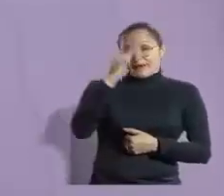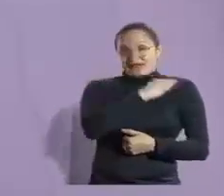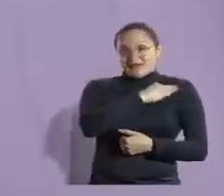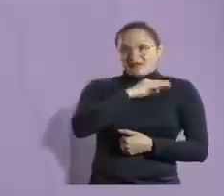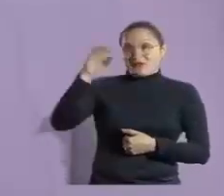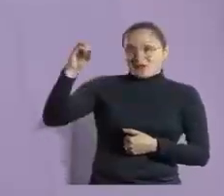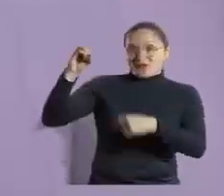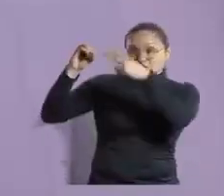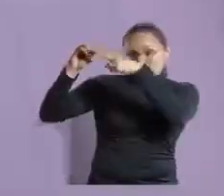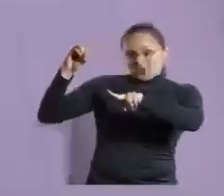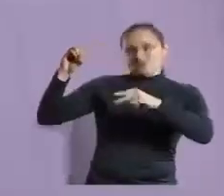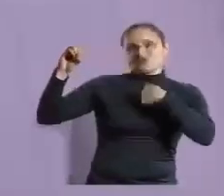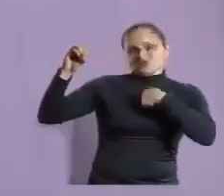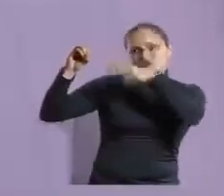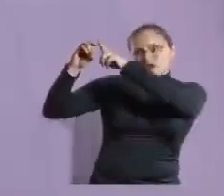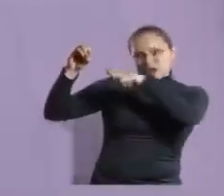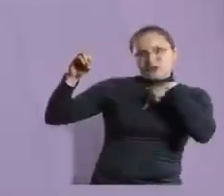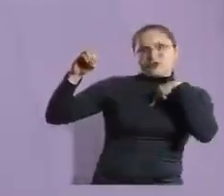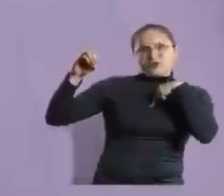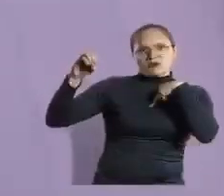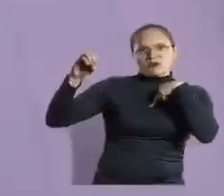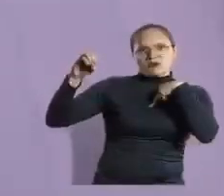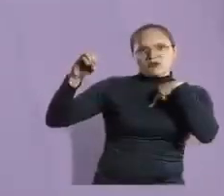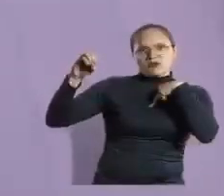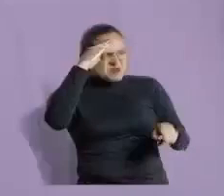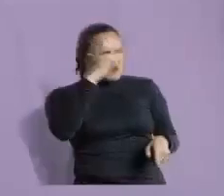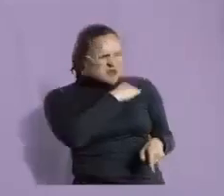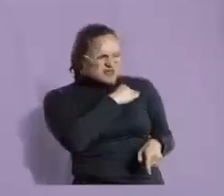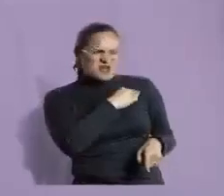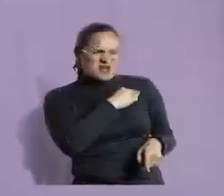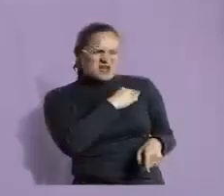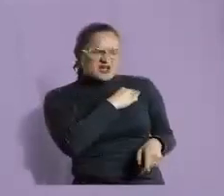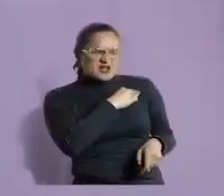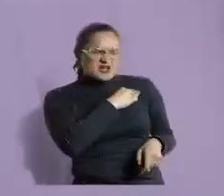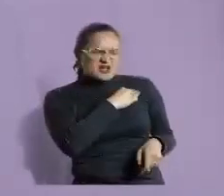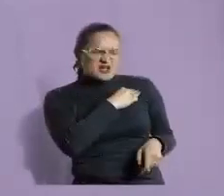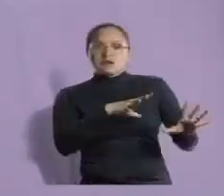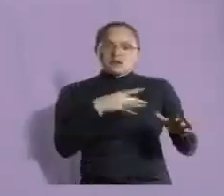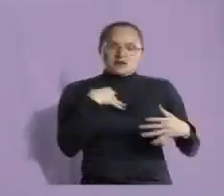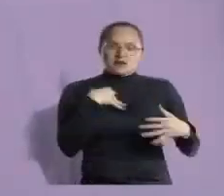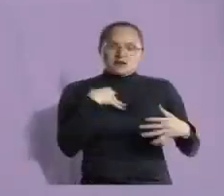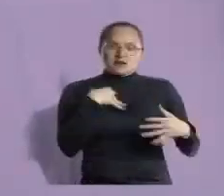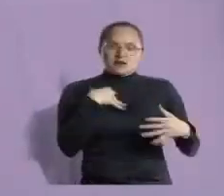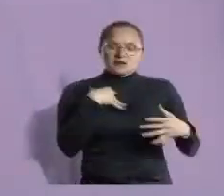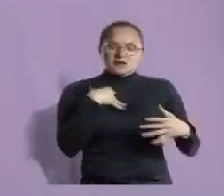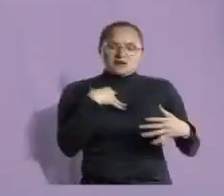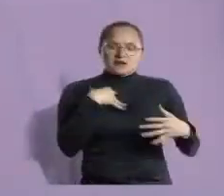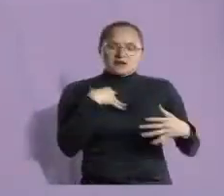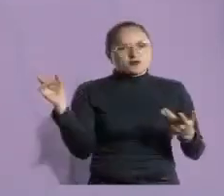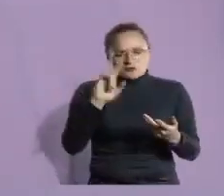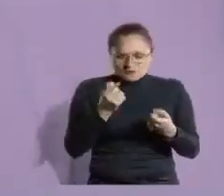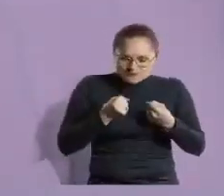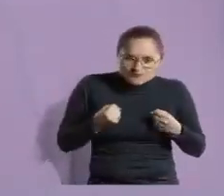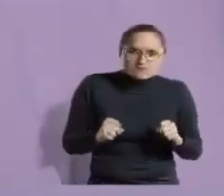discriminado por el simple hecho de ser hijo de un militar desaparecido y por esa razón también el esfuerzo de